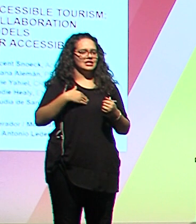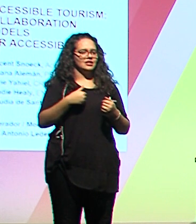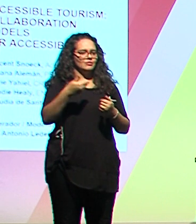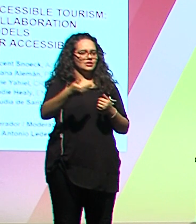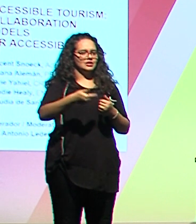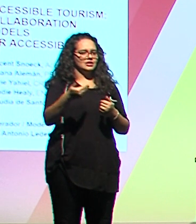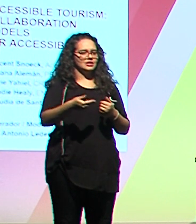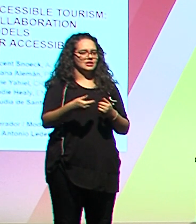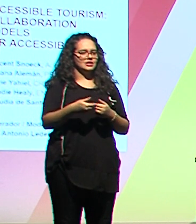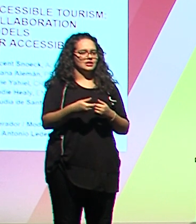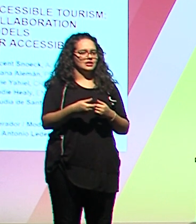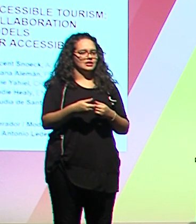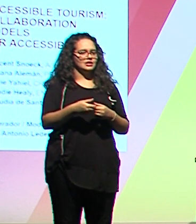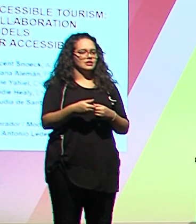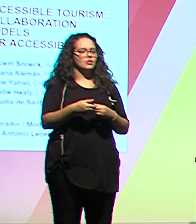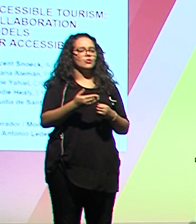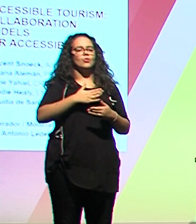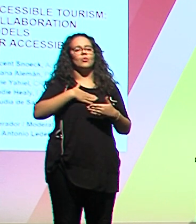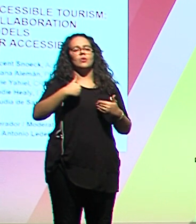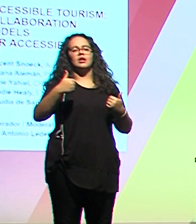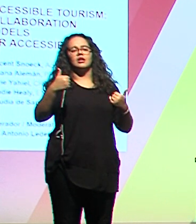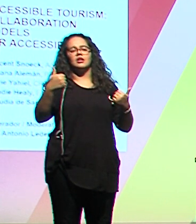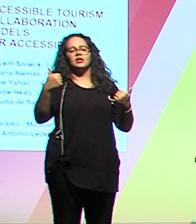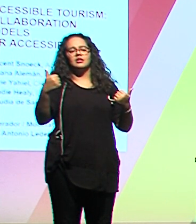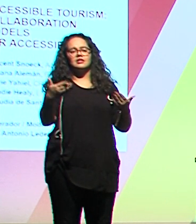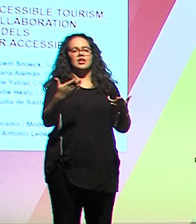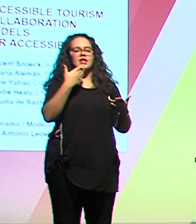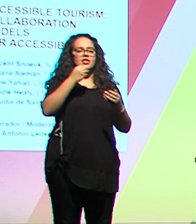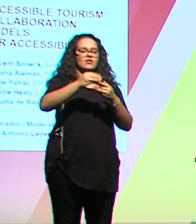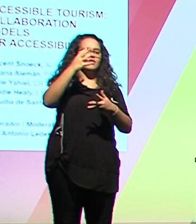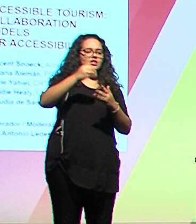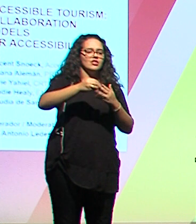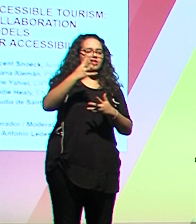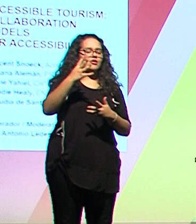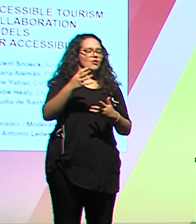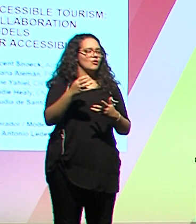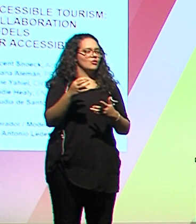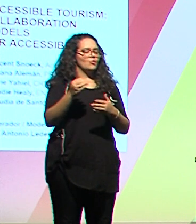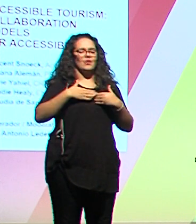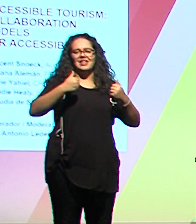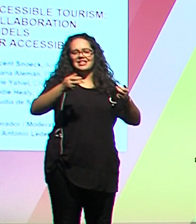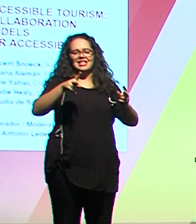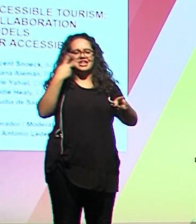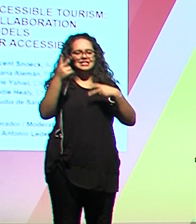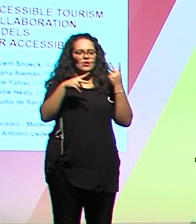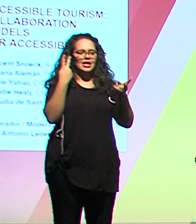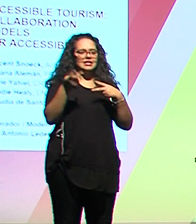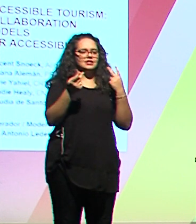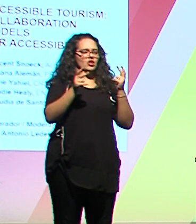importante, es que cualquier edificio, cualquier restaurante,